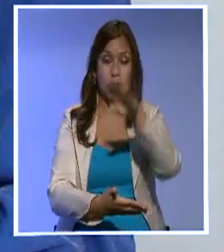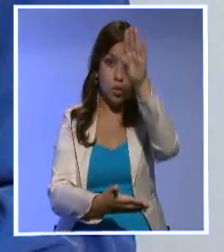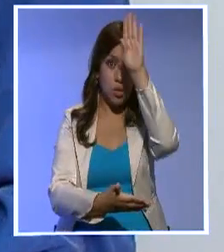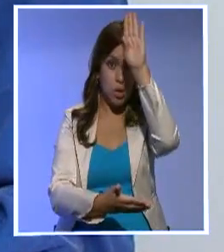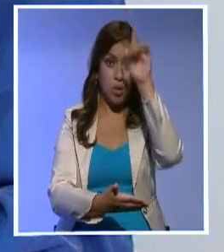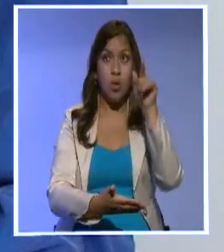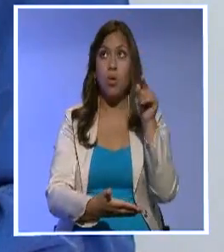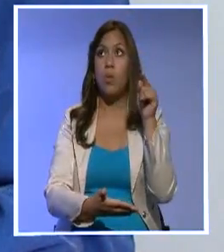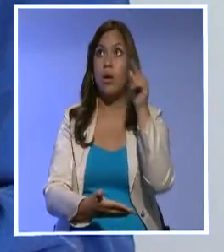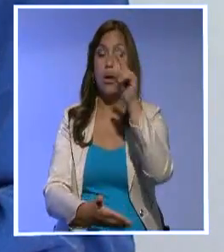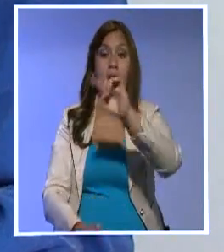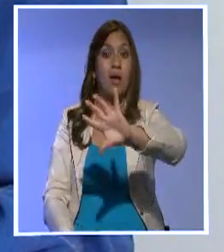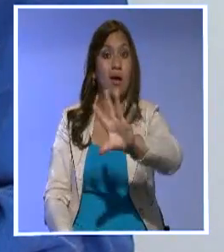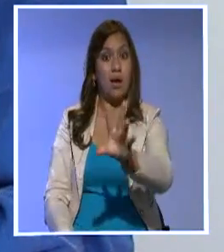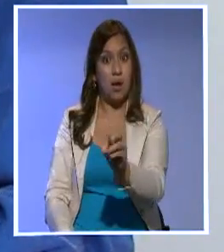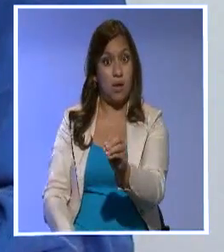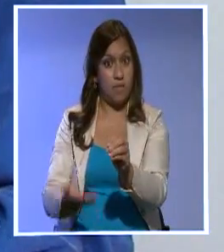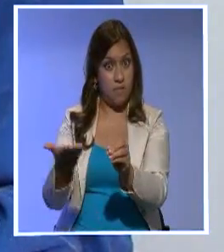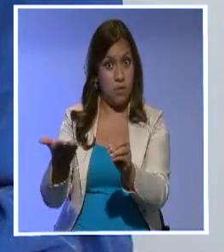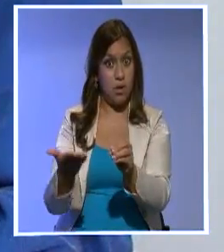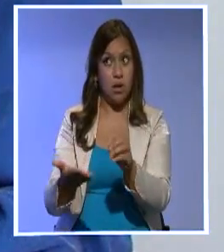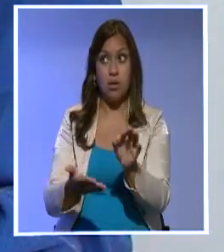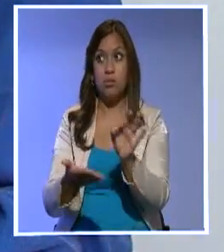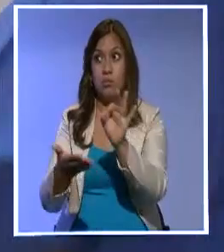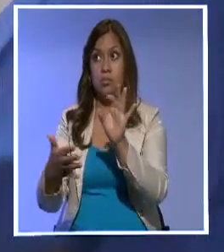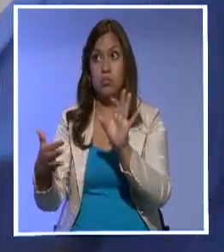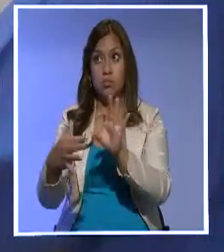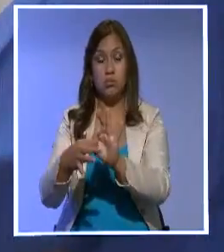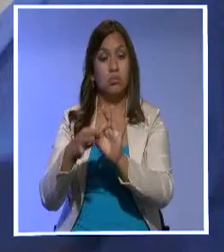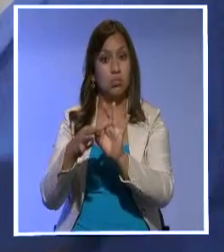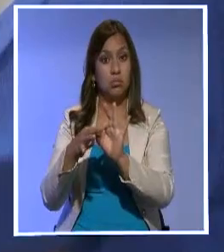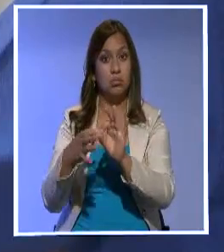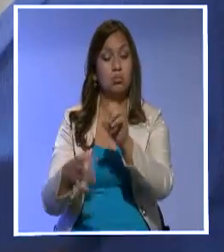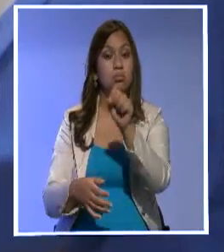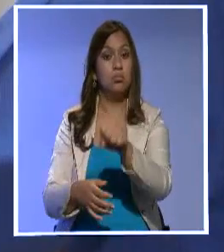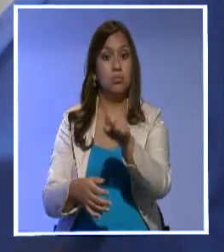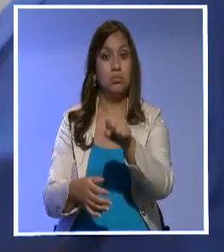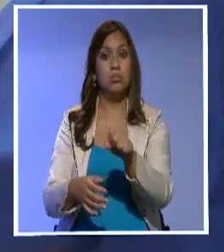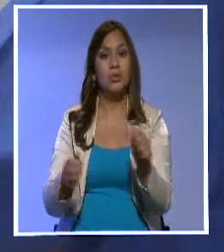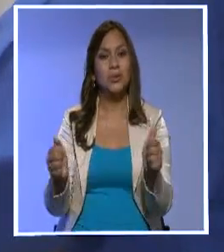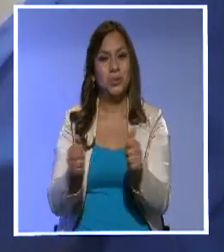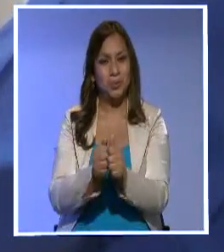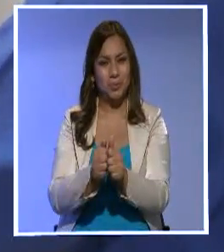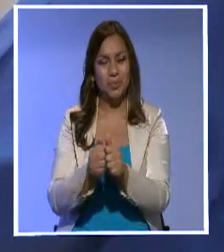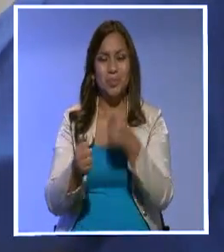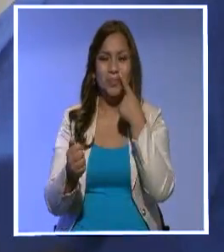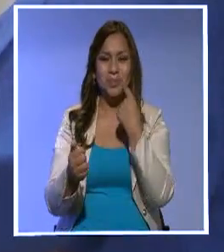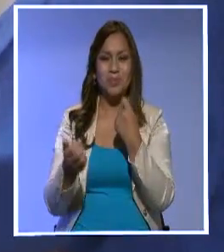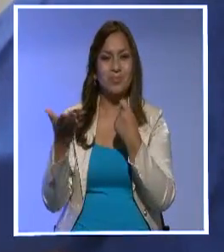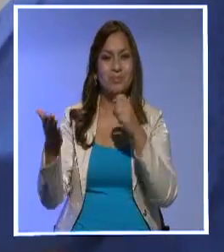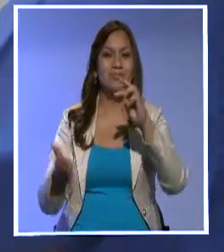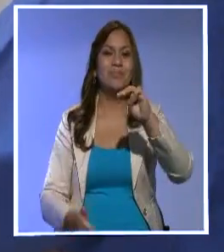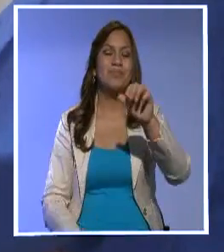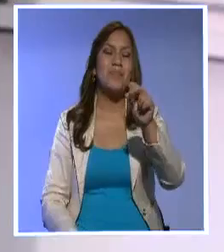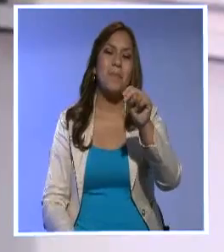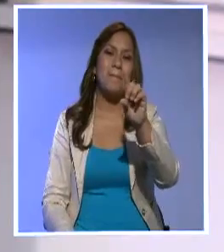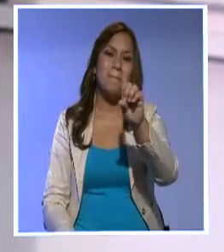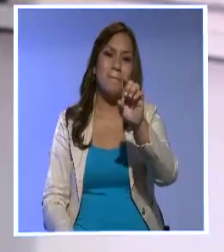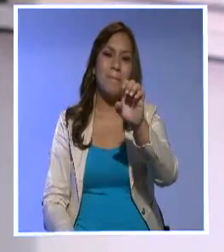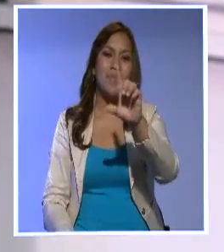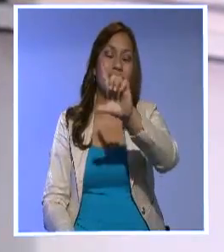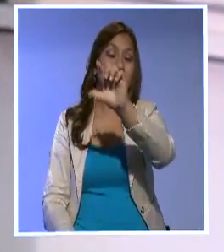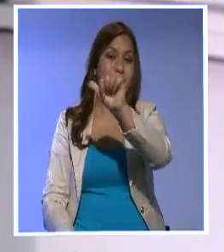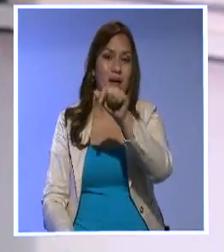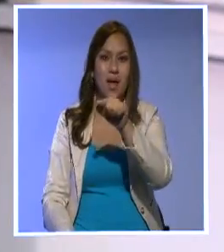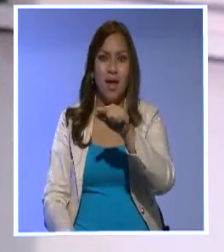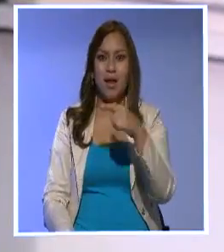áfrica tanto así estrechó relaciones por supuesto y recordemos que junto a mandela fueron uno de los voceros fundamentales dentro